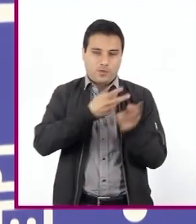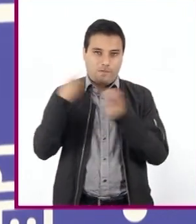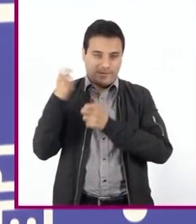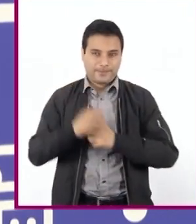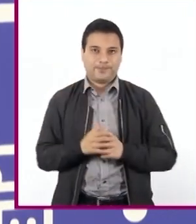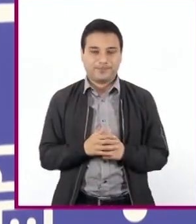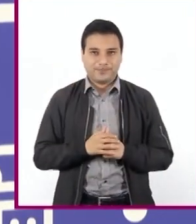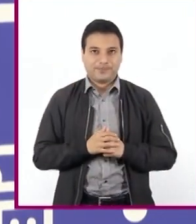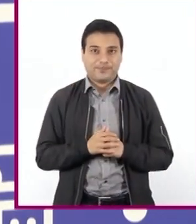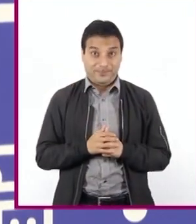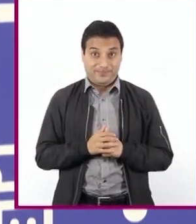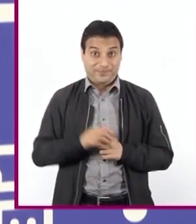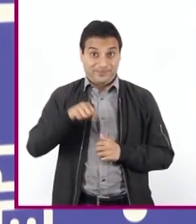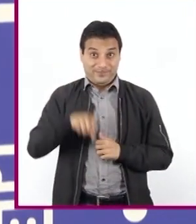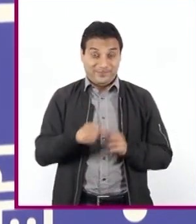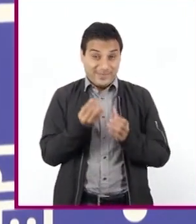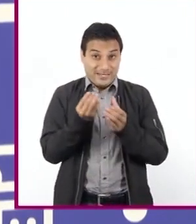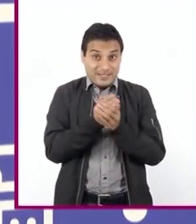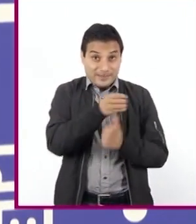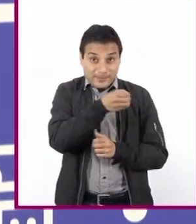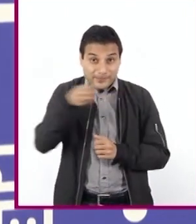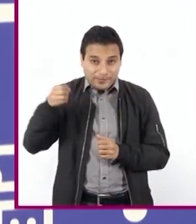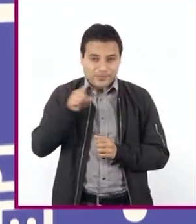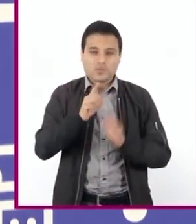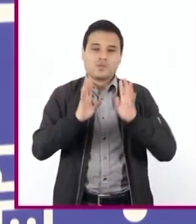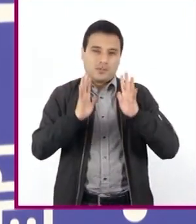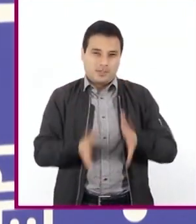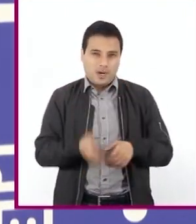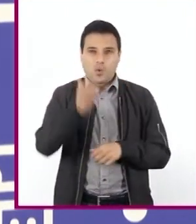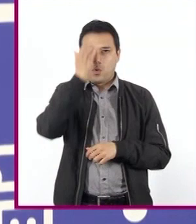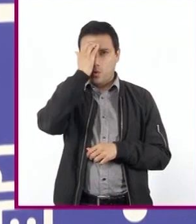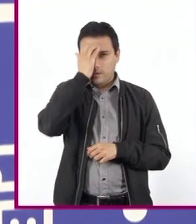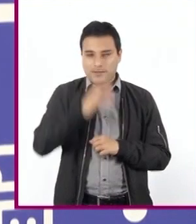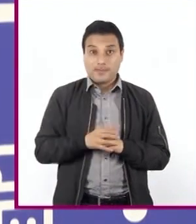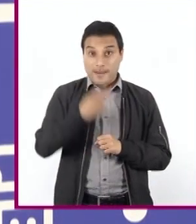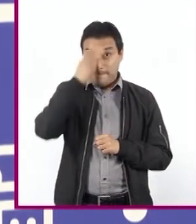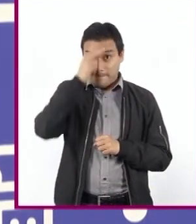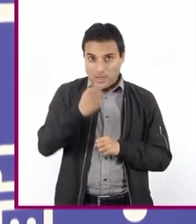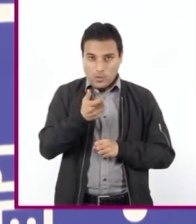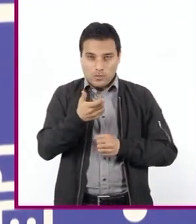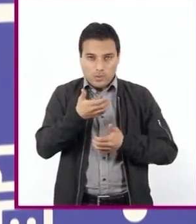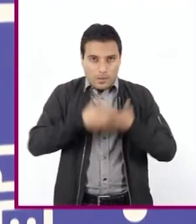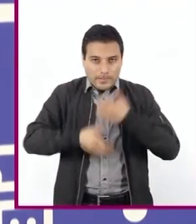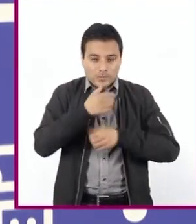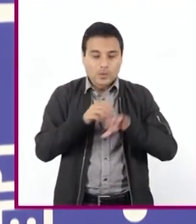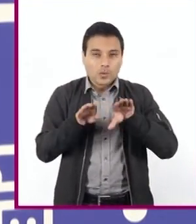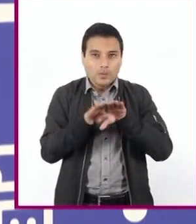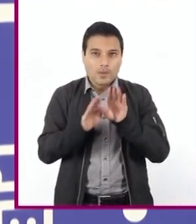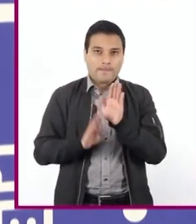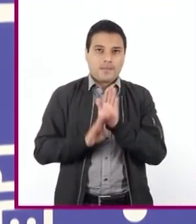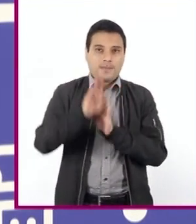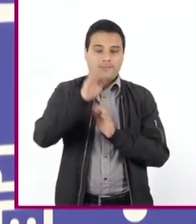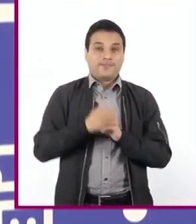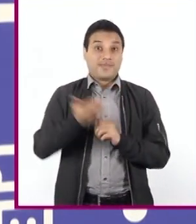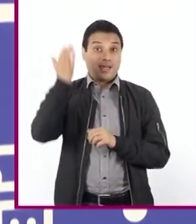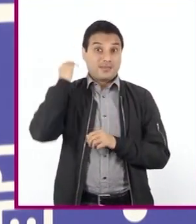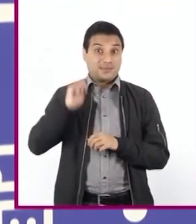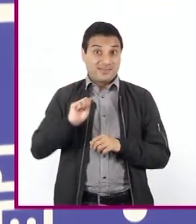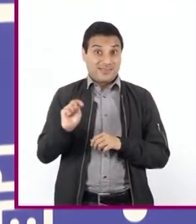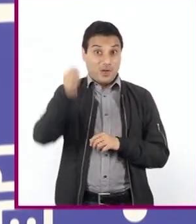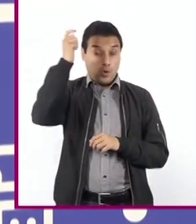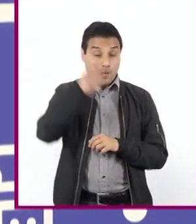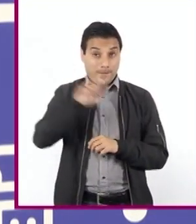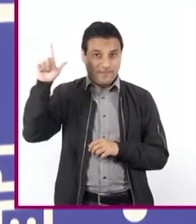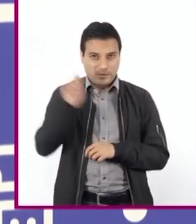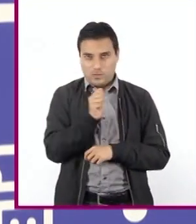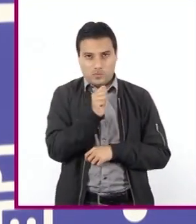su panorama sobre el desarrollo comercial de México y el mundo en una etapa previa al desarrollo tecnológico y marítimo que dio